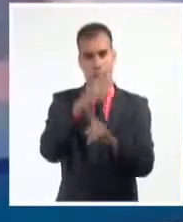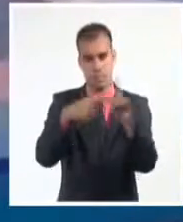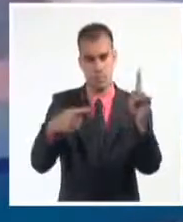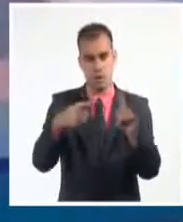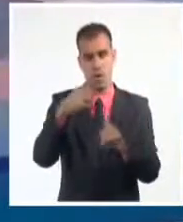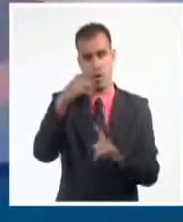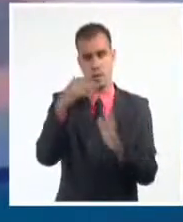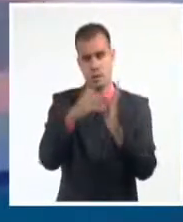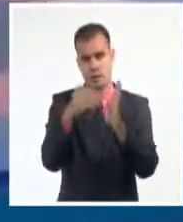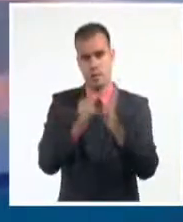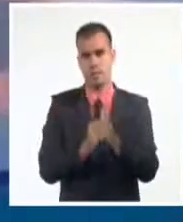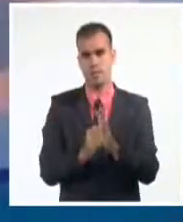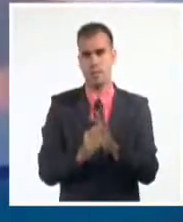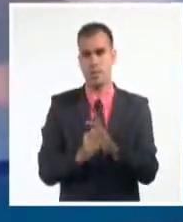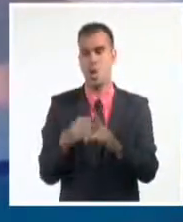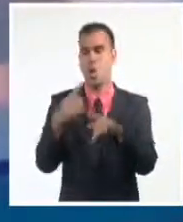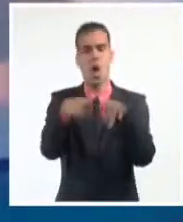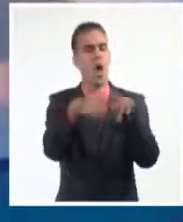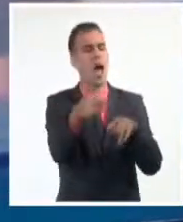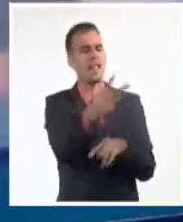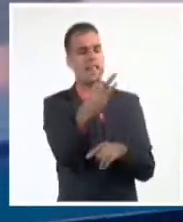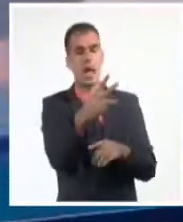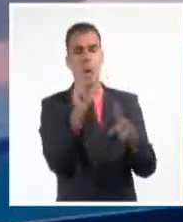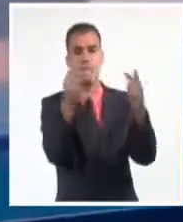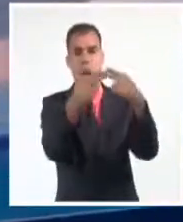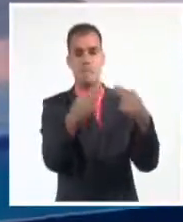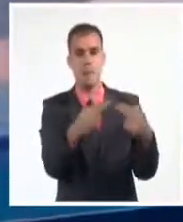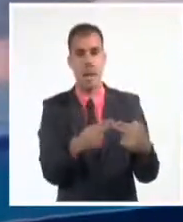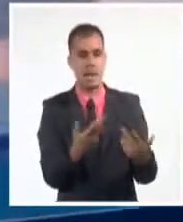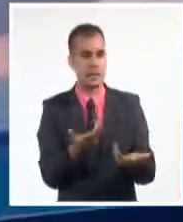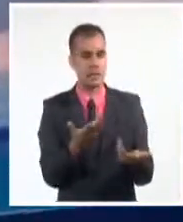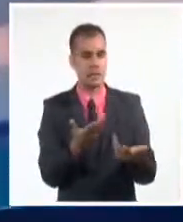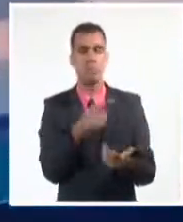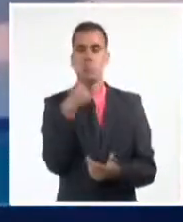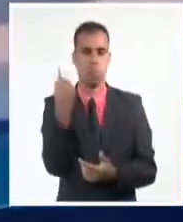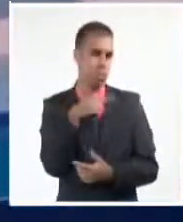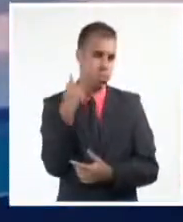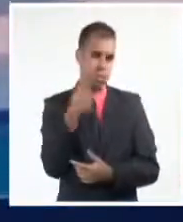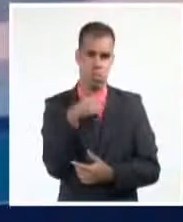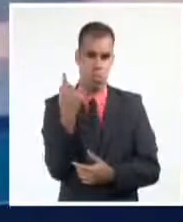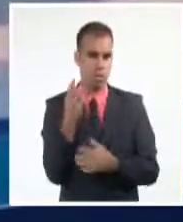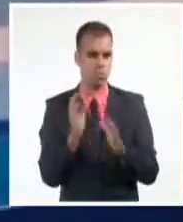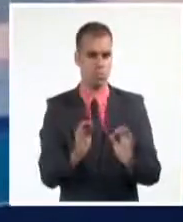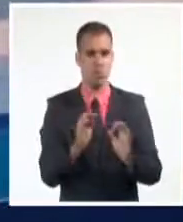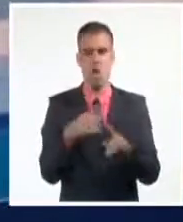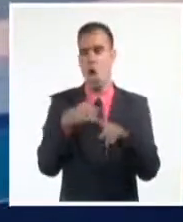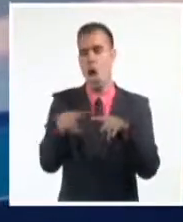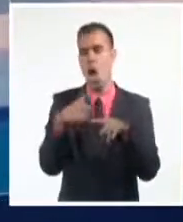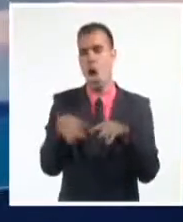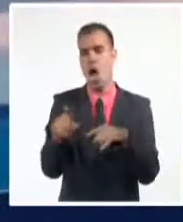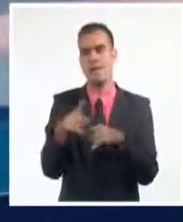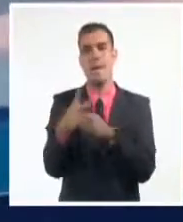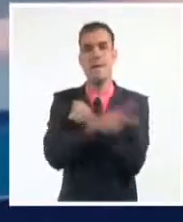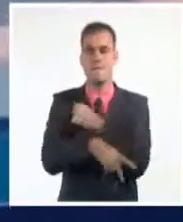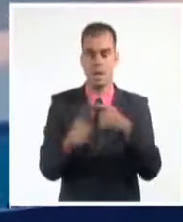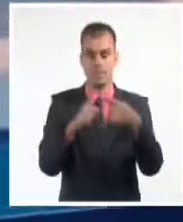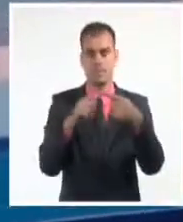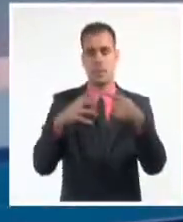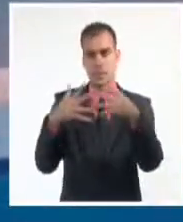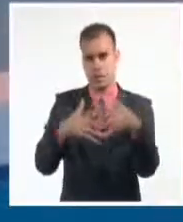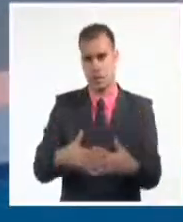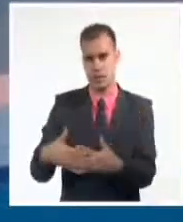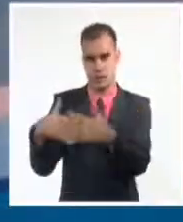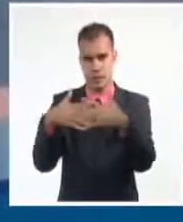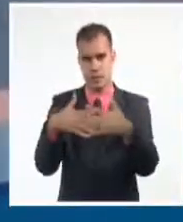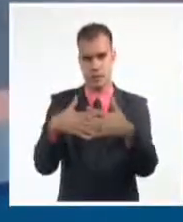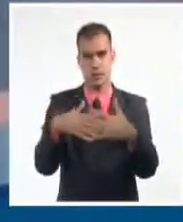Los otros tres atletas que combatieron sobre el colchón perdieron frente a representantes de los Estados Unidos, en el caso de